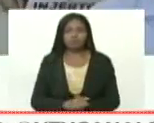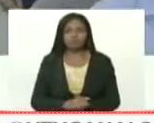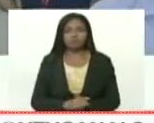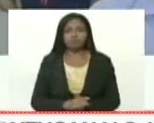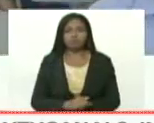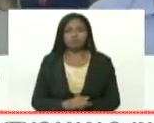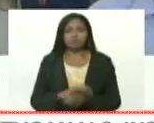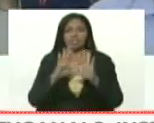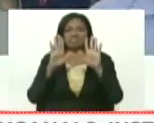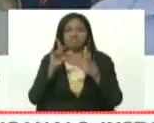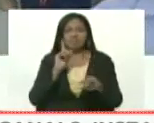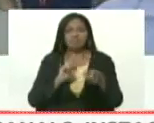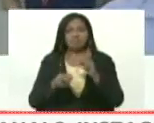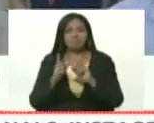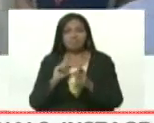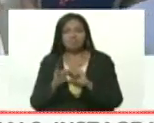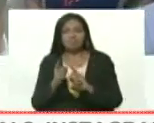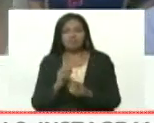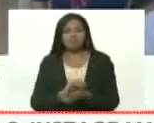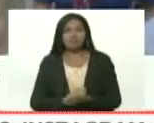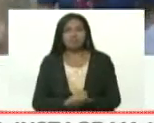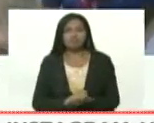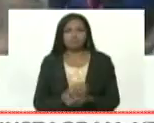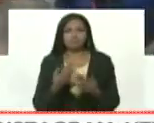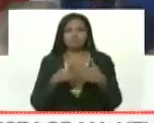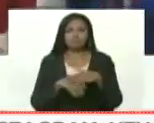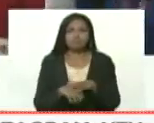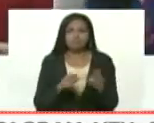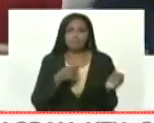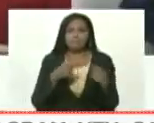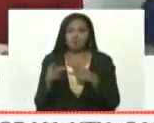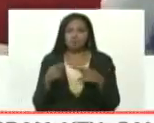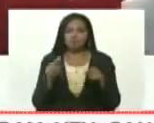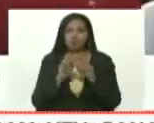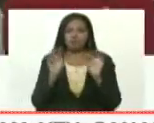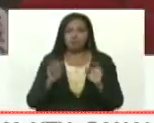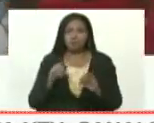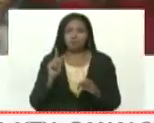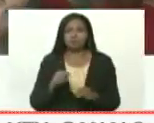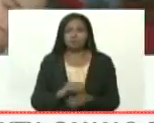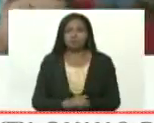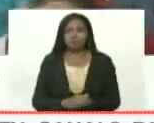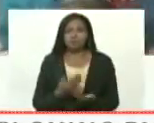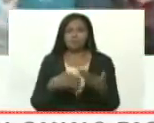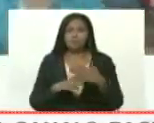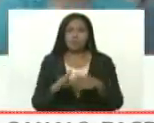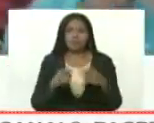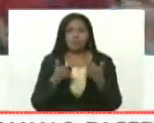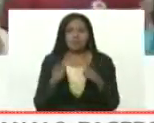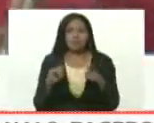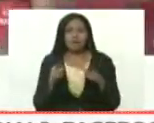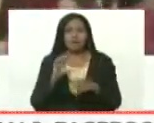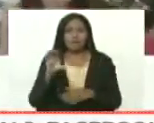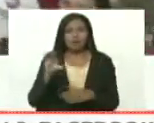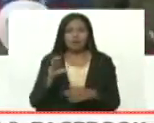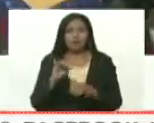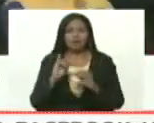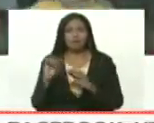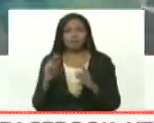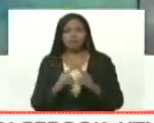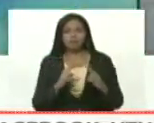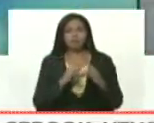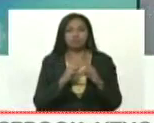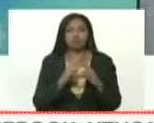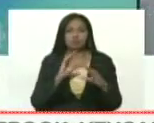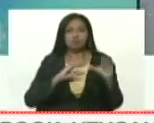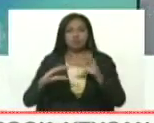viejas dependencias a través de importaciones y que vayan liberando al país con el conocimiento